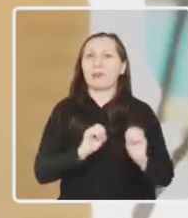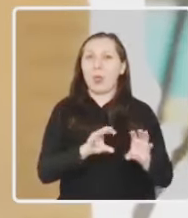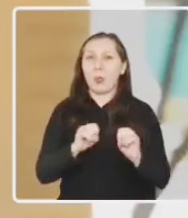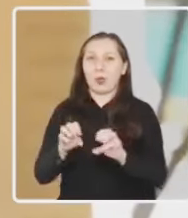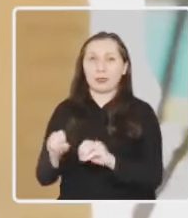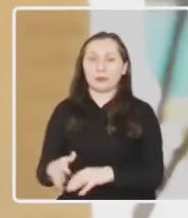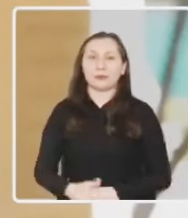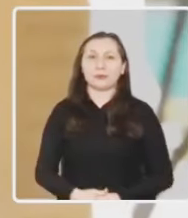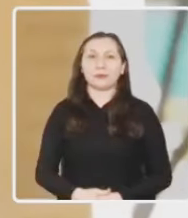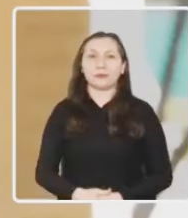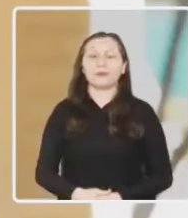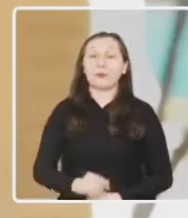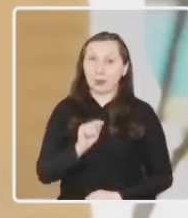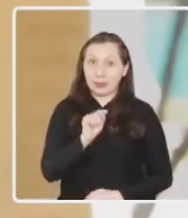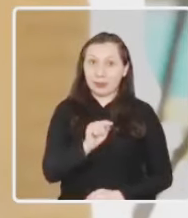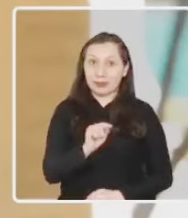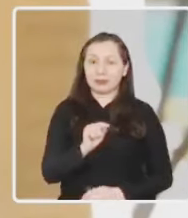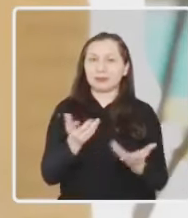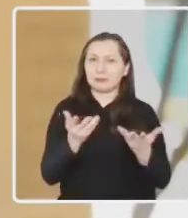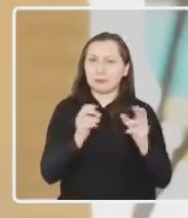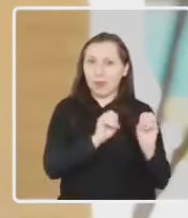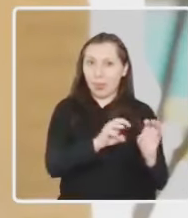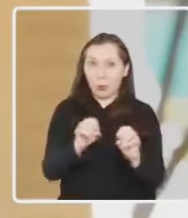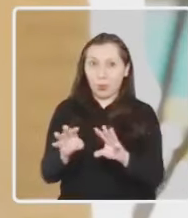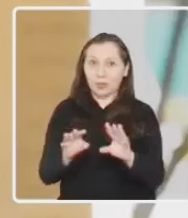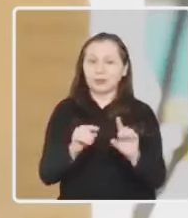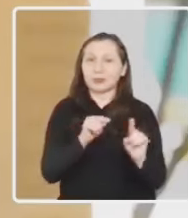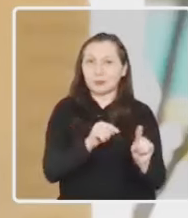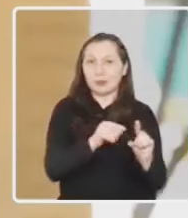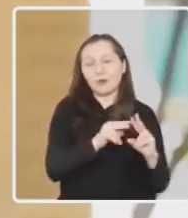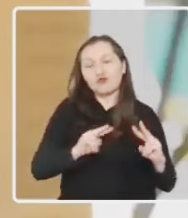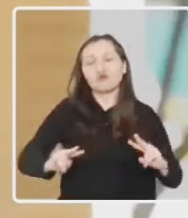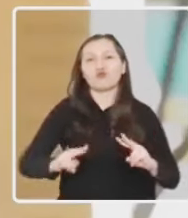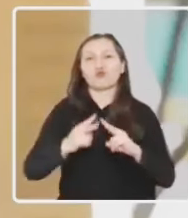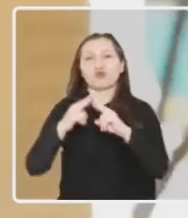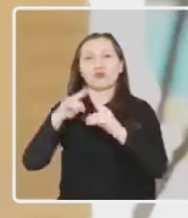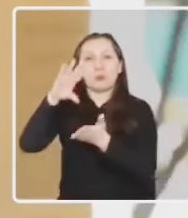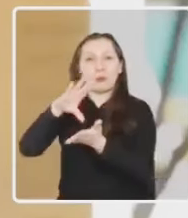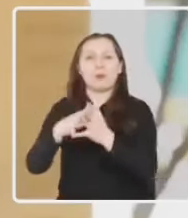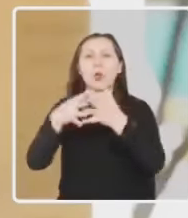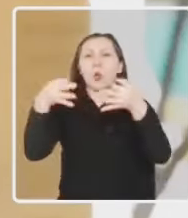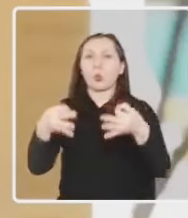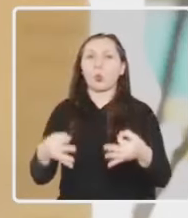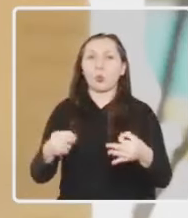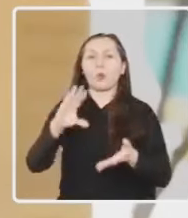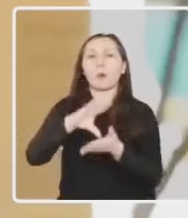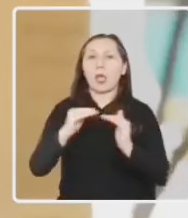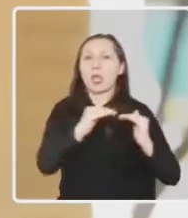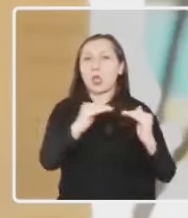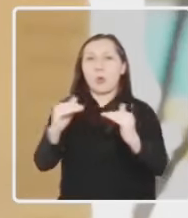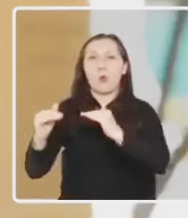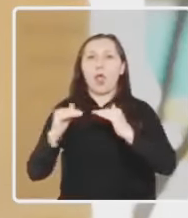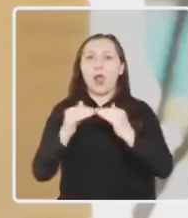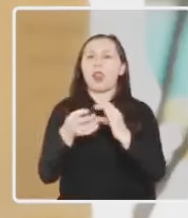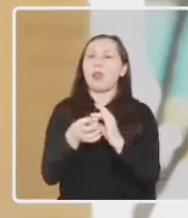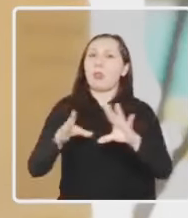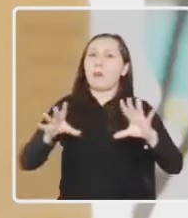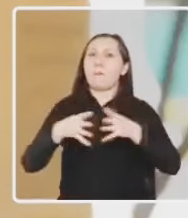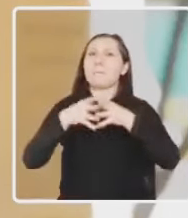educación. Y desde ahí, desde la educación, construir un país más justo, un país más igualitario, un país más